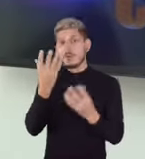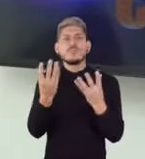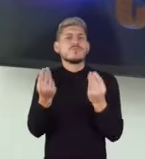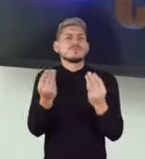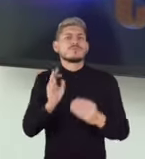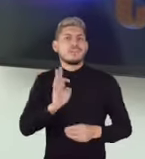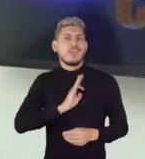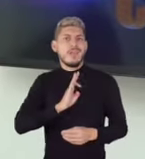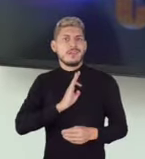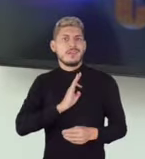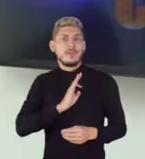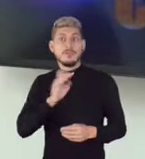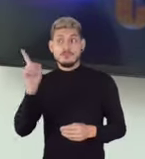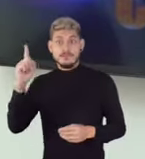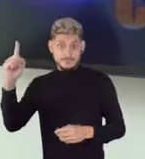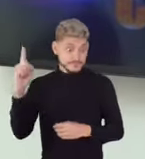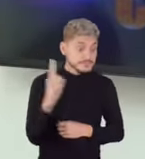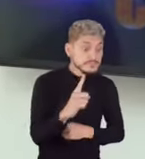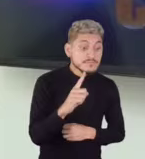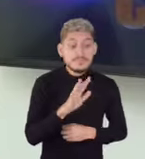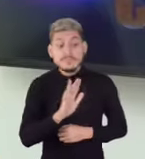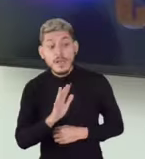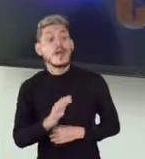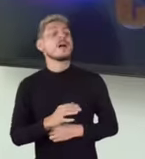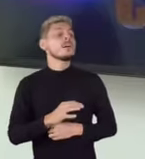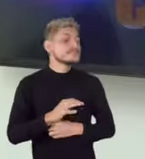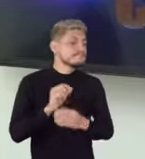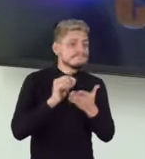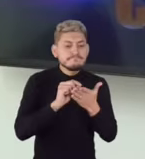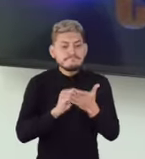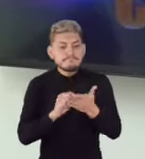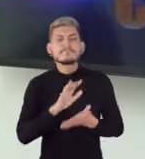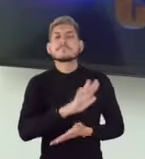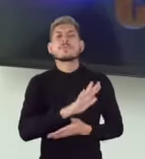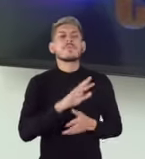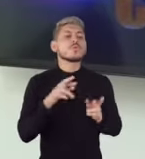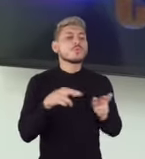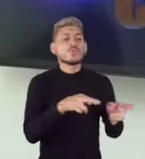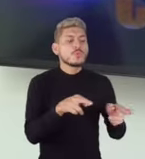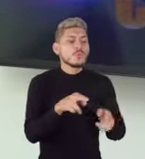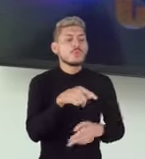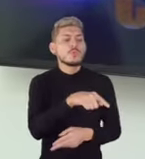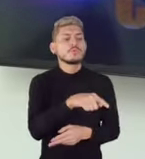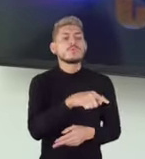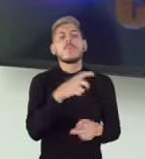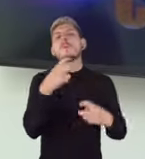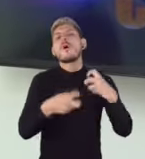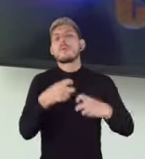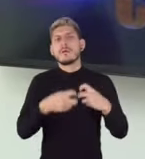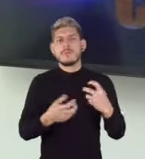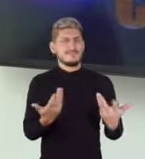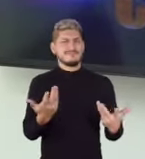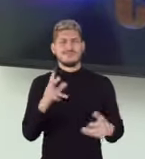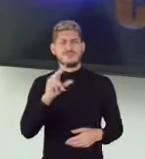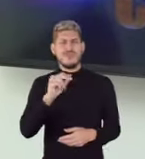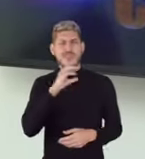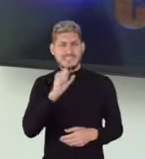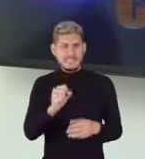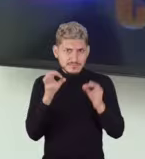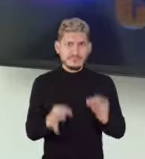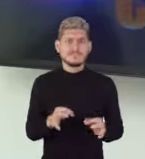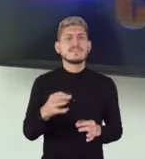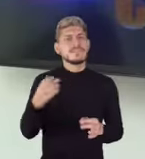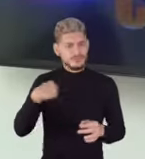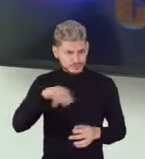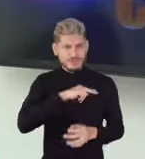han ido a las quebradas nos dicen, bueno, el problema son las aguas pluviales, y esa no es la verdad. Nosotros como comunidad sabemos cuál